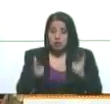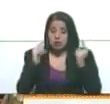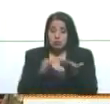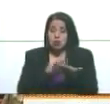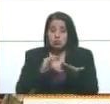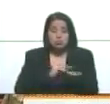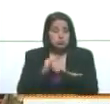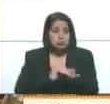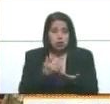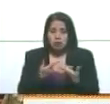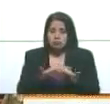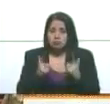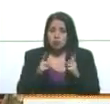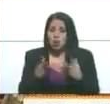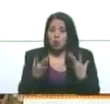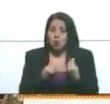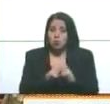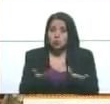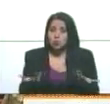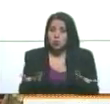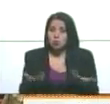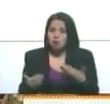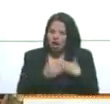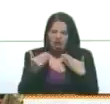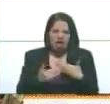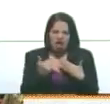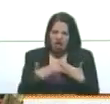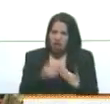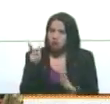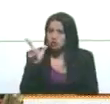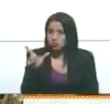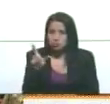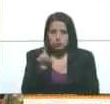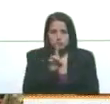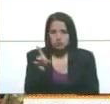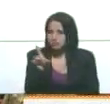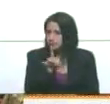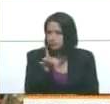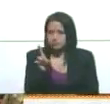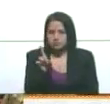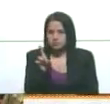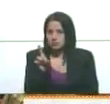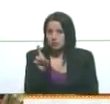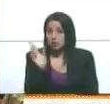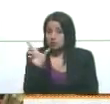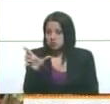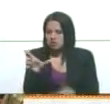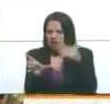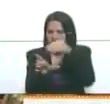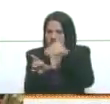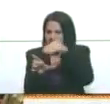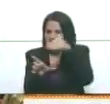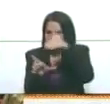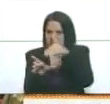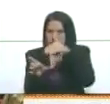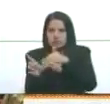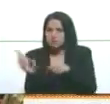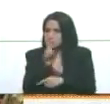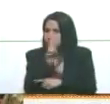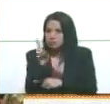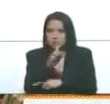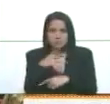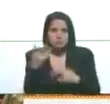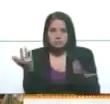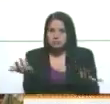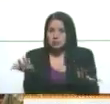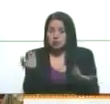todos. No es atacando al PSUV, no, vale, no, no, no. Nosotros jamás vamos a atacar a los partidos de la Alianza. Que